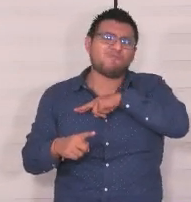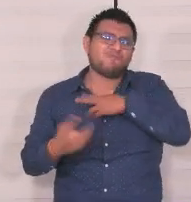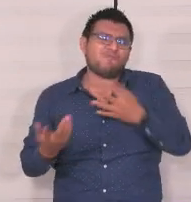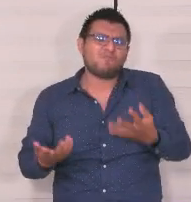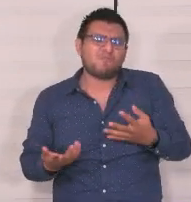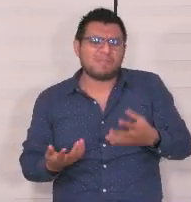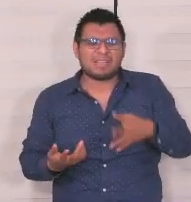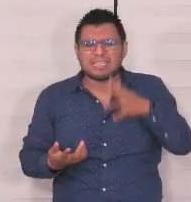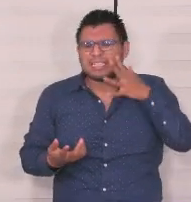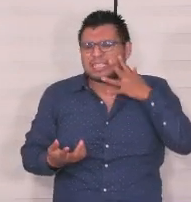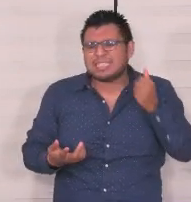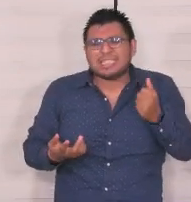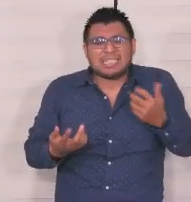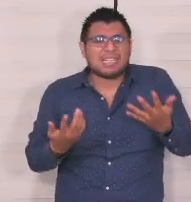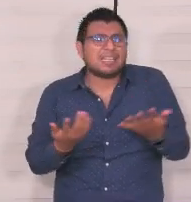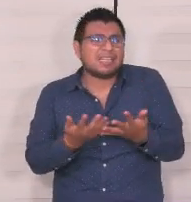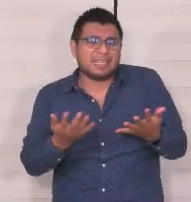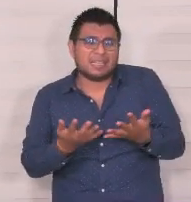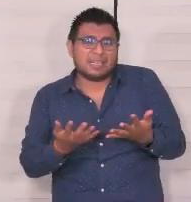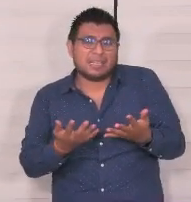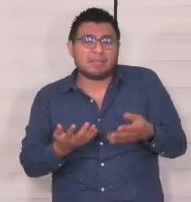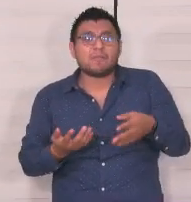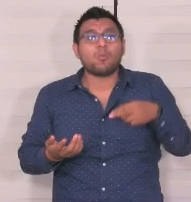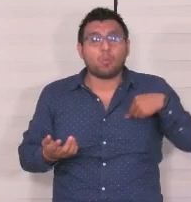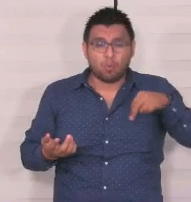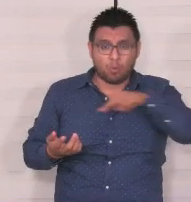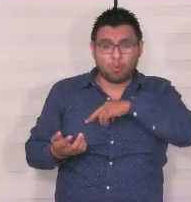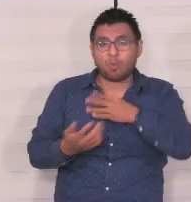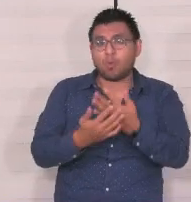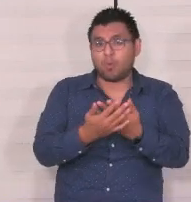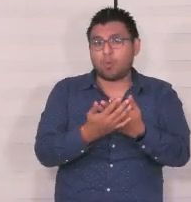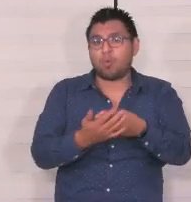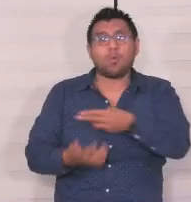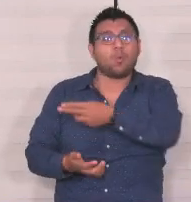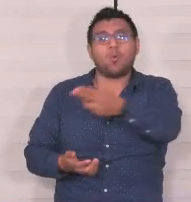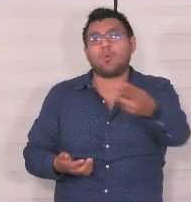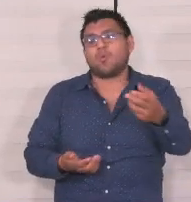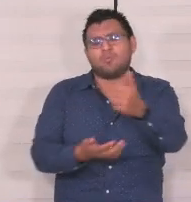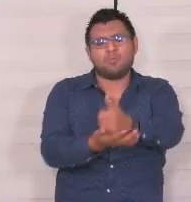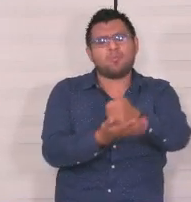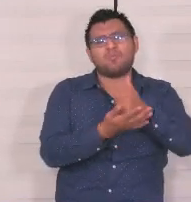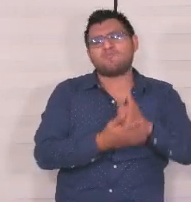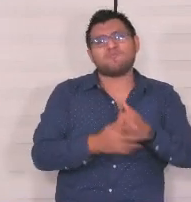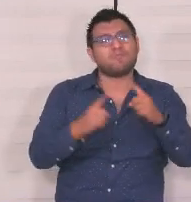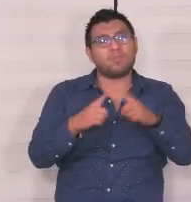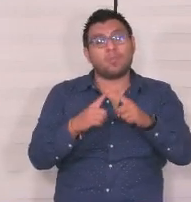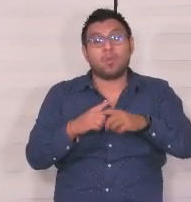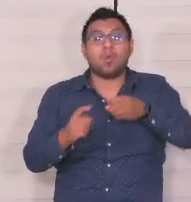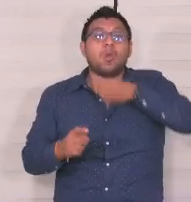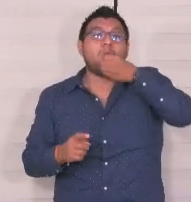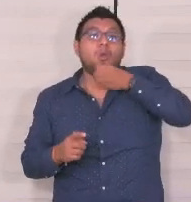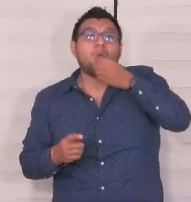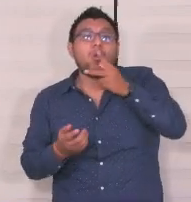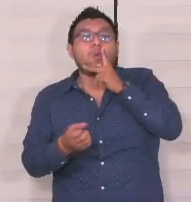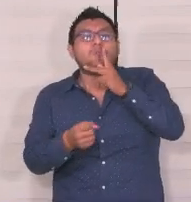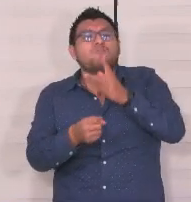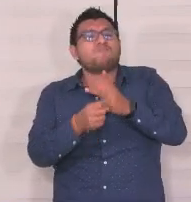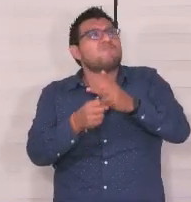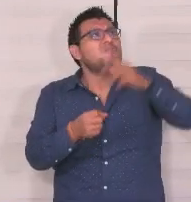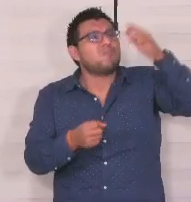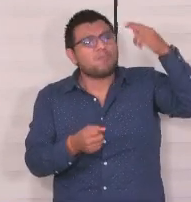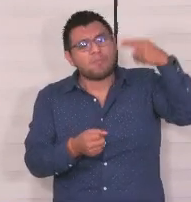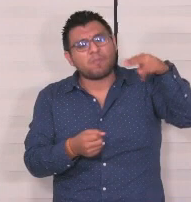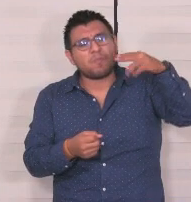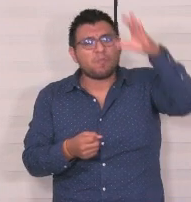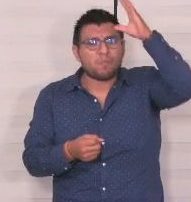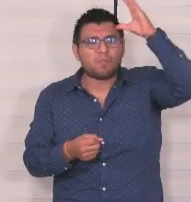pequeño esfuerzo. Así que esperamos todos puedan hacerlo en esta ocasión. Oremos. Padre, en el nombre